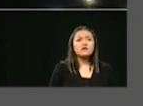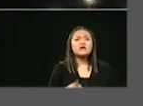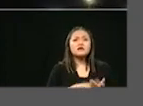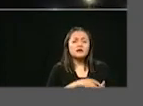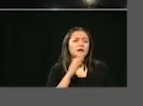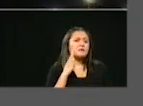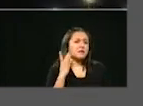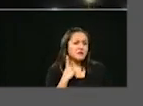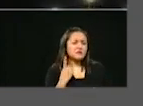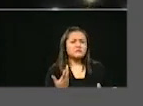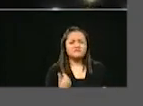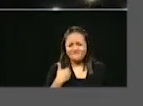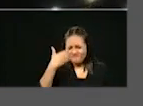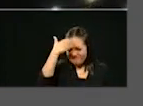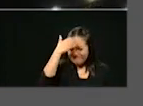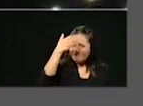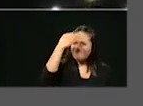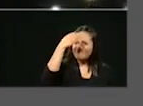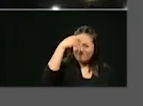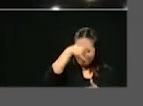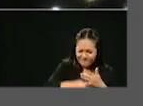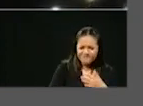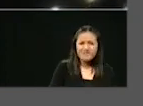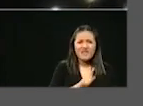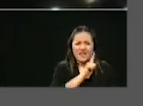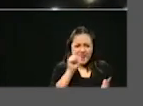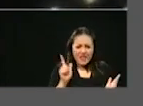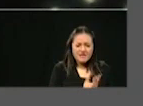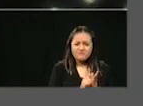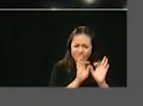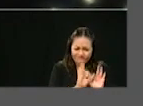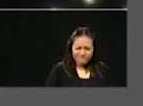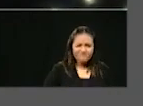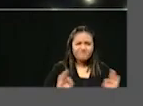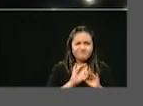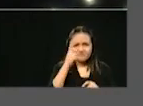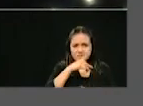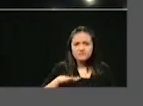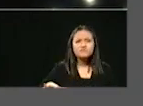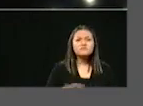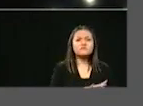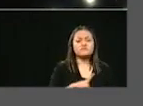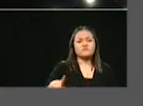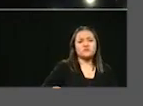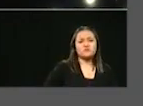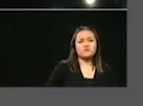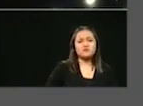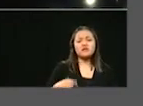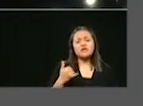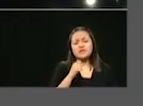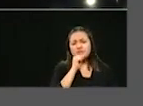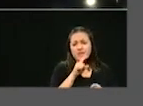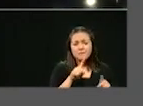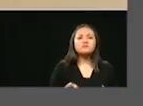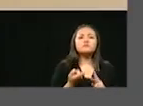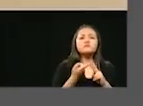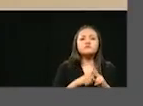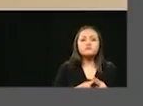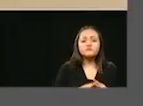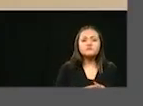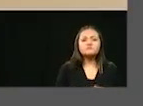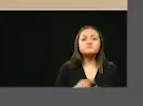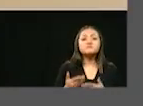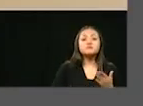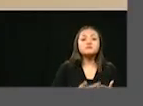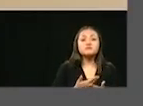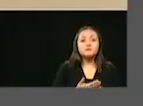pública fiscal y austera para un correcto uso de los recursos públicos prometió el nuevo federalismo Elevar a Rango constitucional la